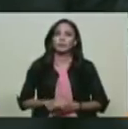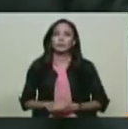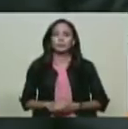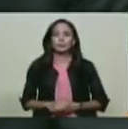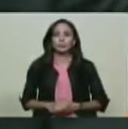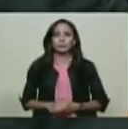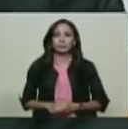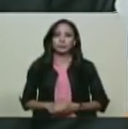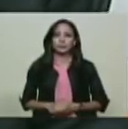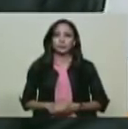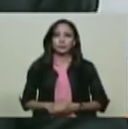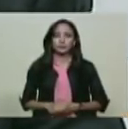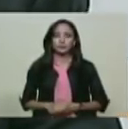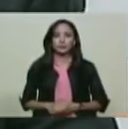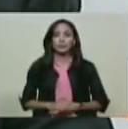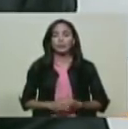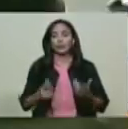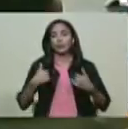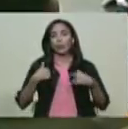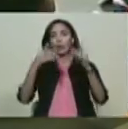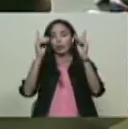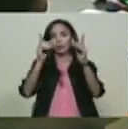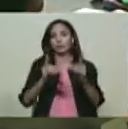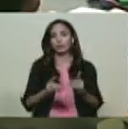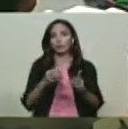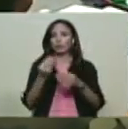En ese marco, bueno, yo tomé una decisión